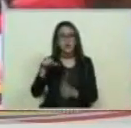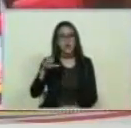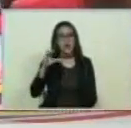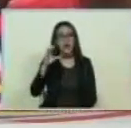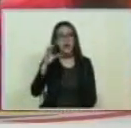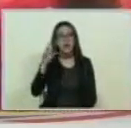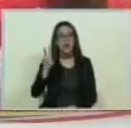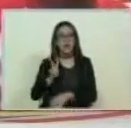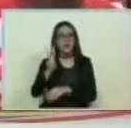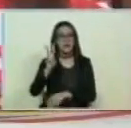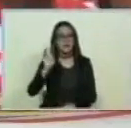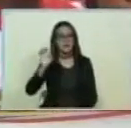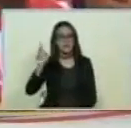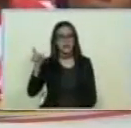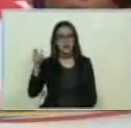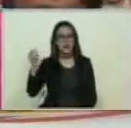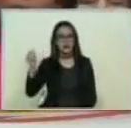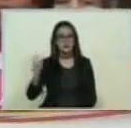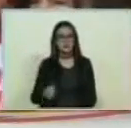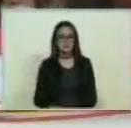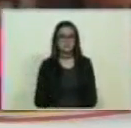en La Vega, presidente.